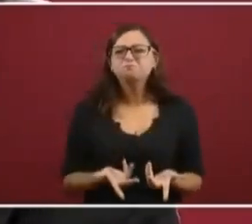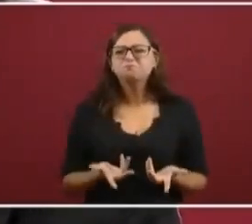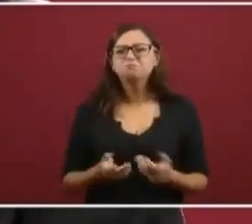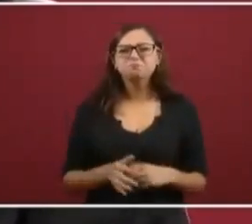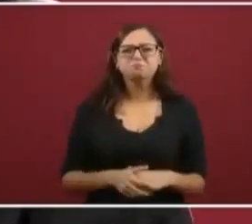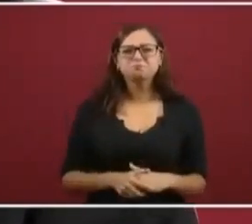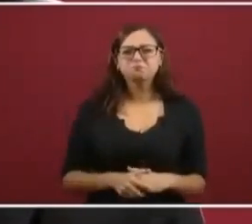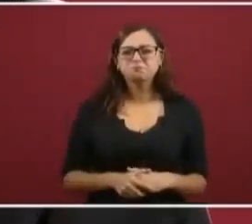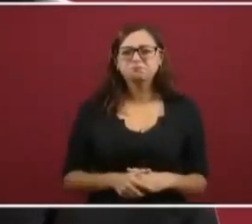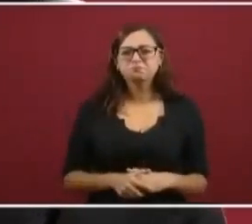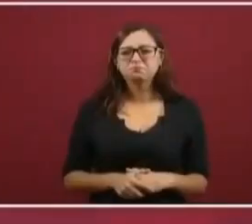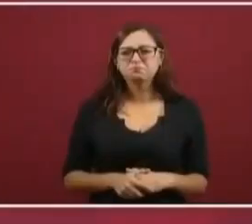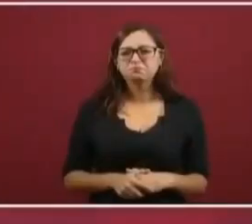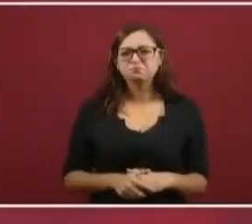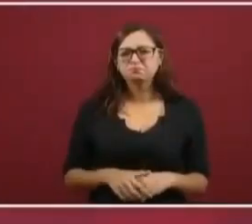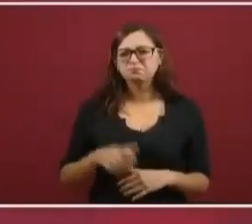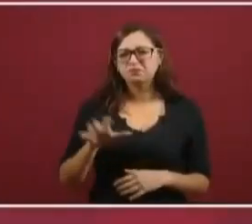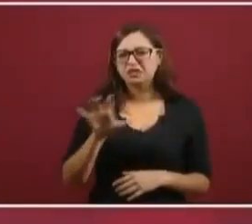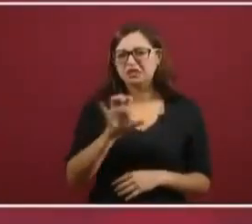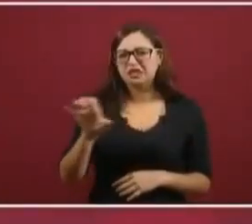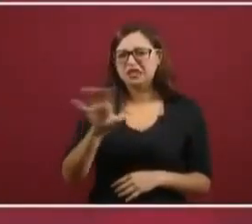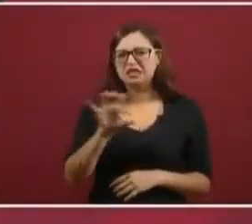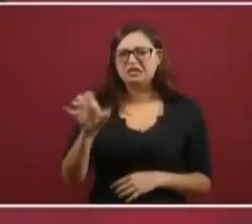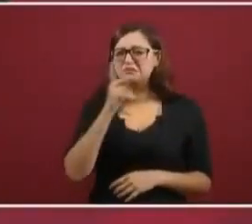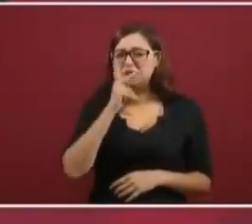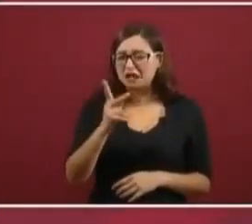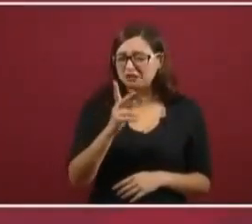unas 500 palabras